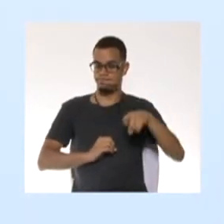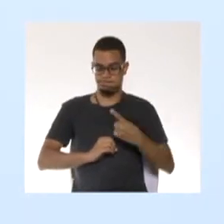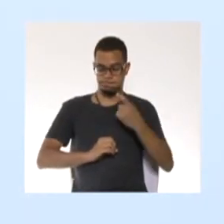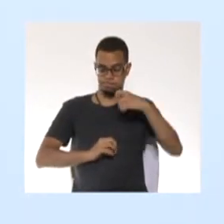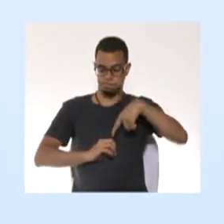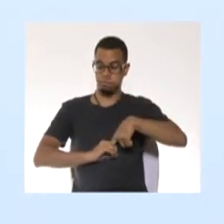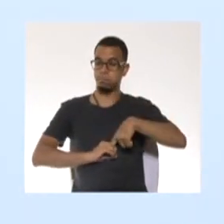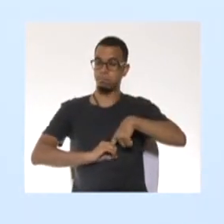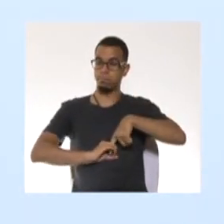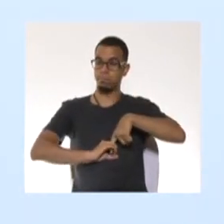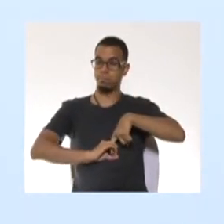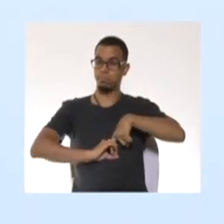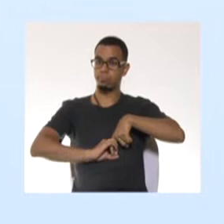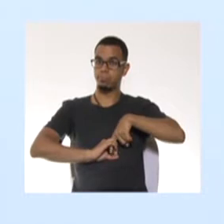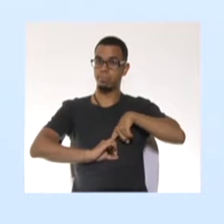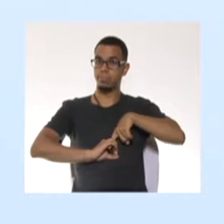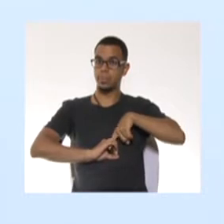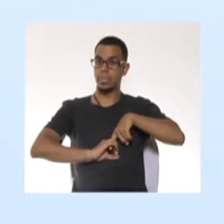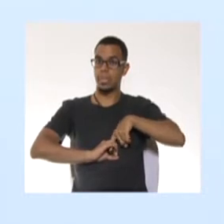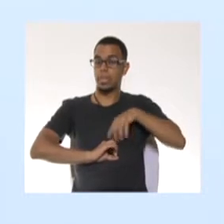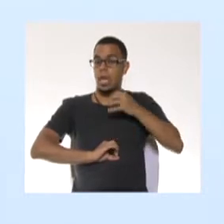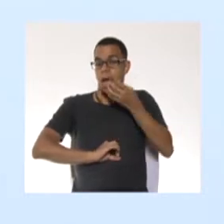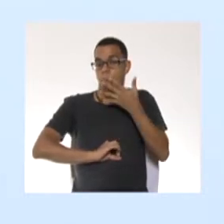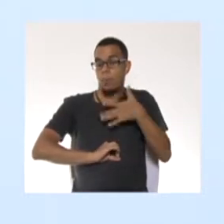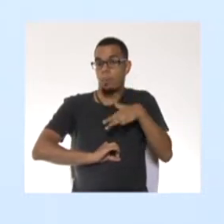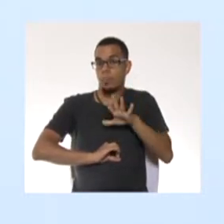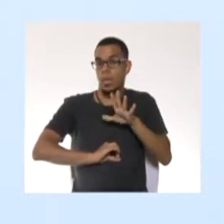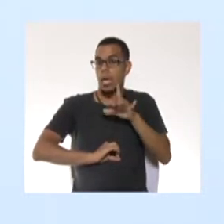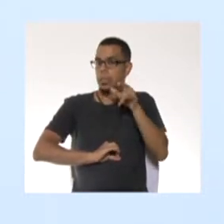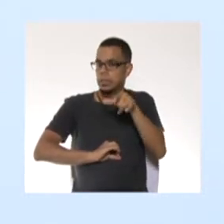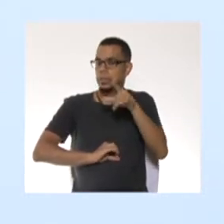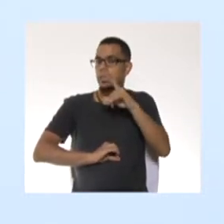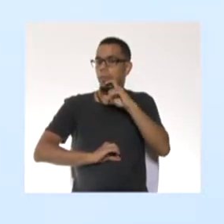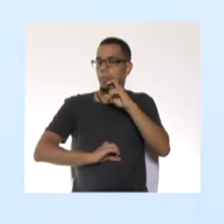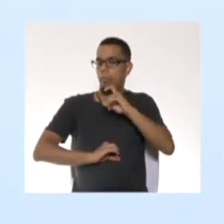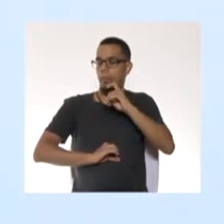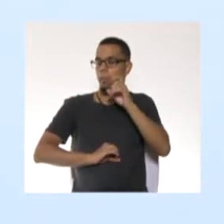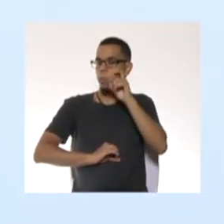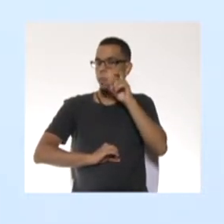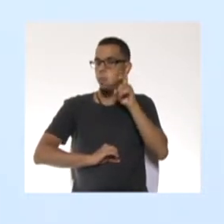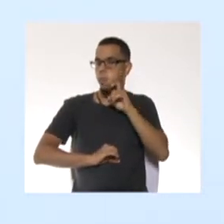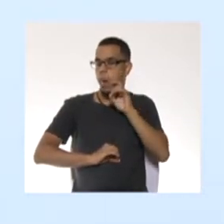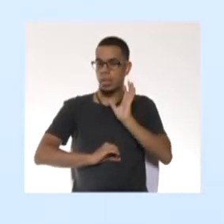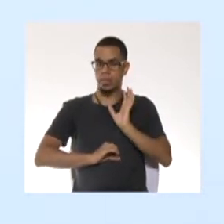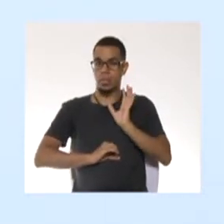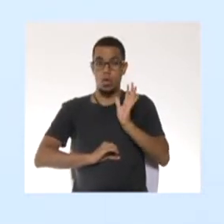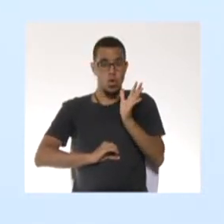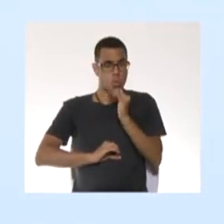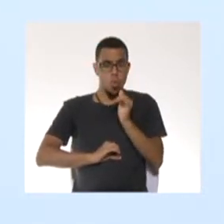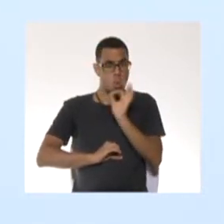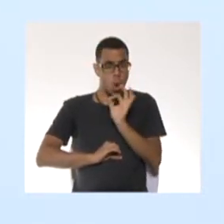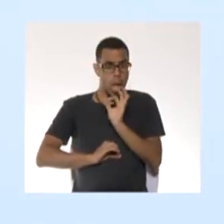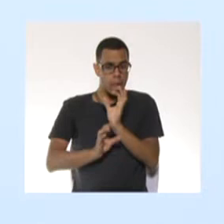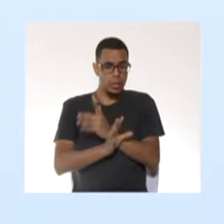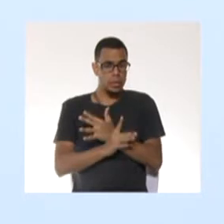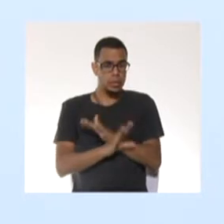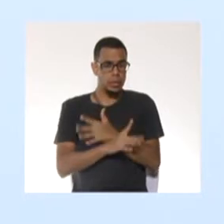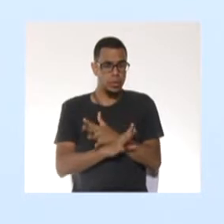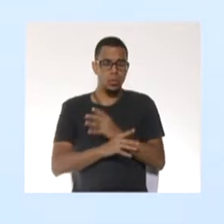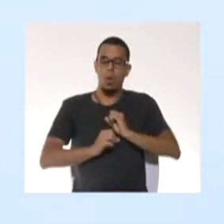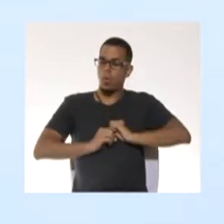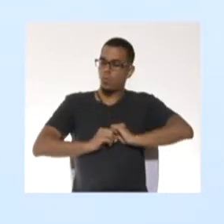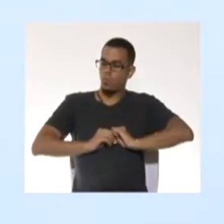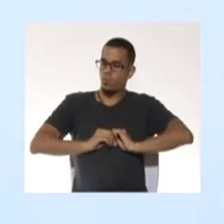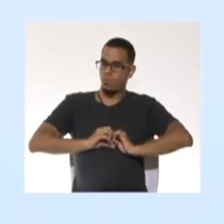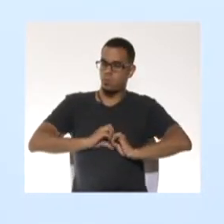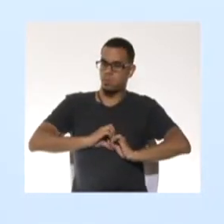fértiles en donde la chica, si tiene relaciones sexuales, va a quedar embarazada. Luego de allí vamos a tener 11 días más que